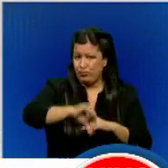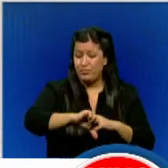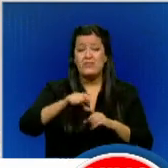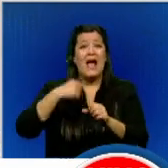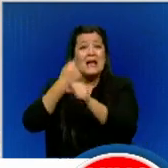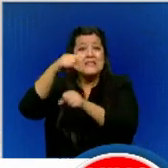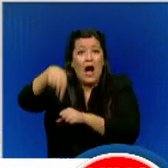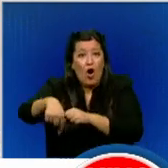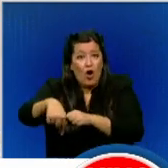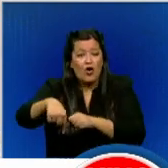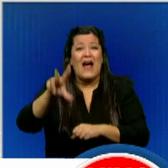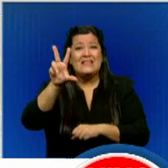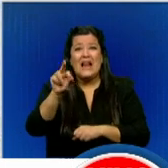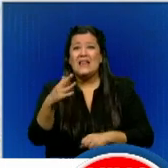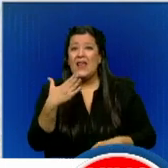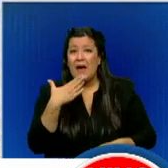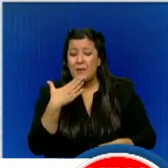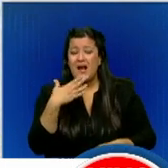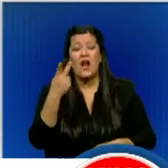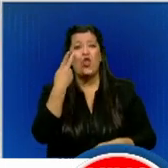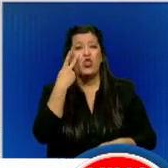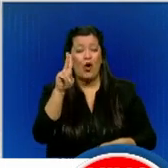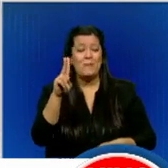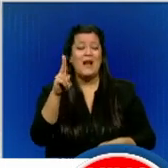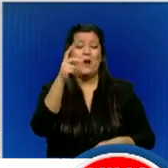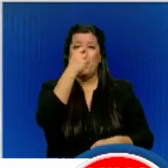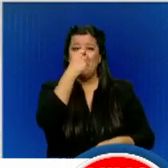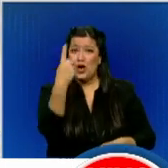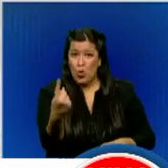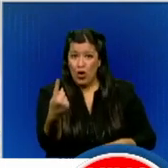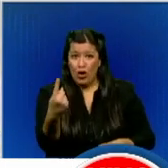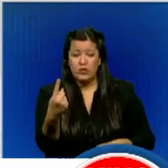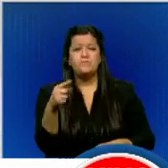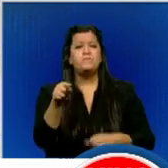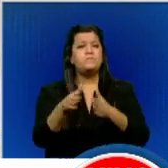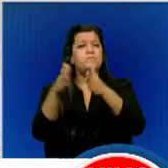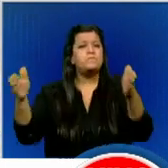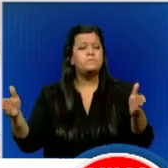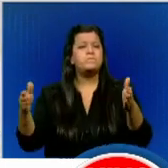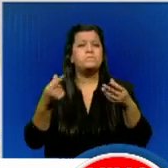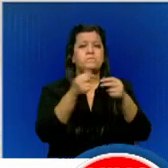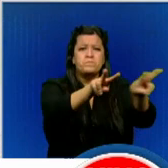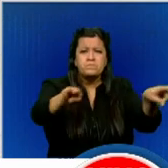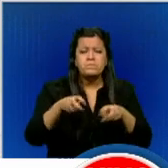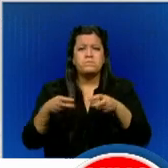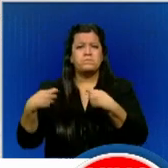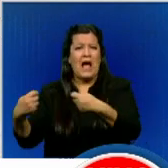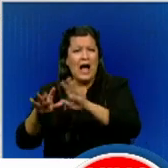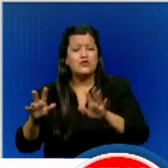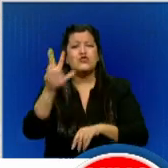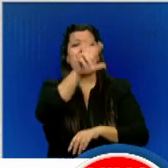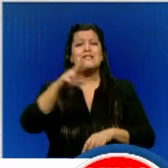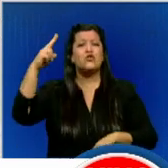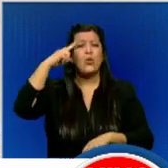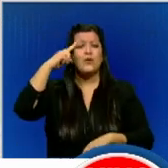30 de abril del 2021 el déficit son 309 mil